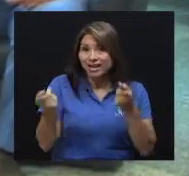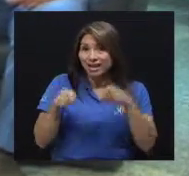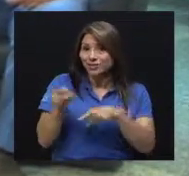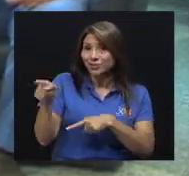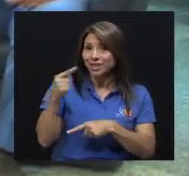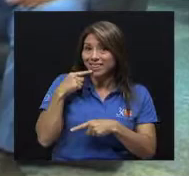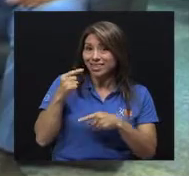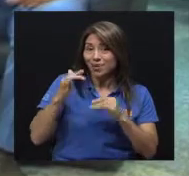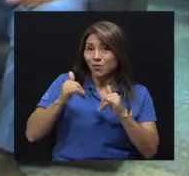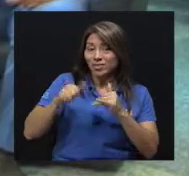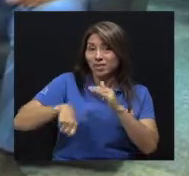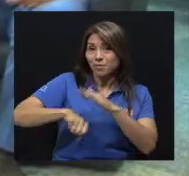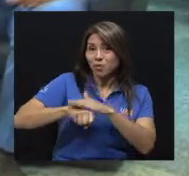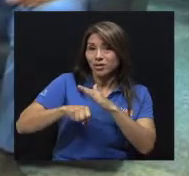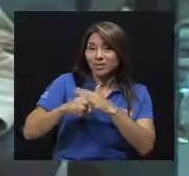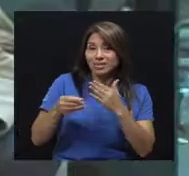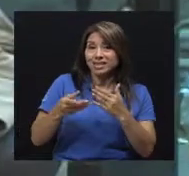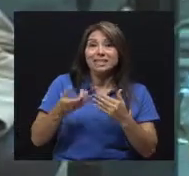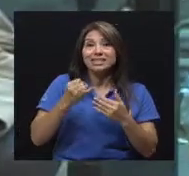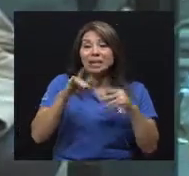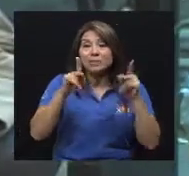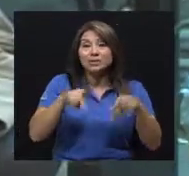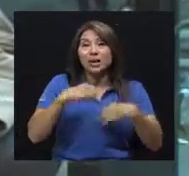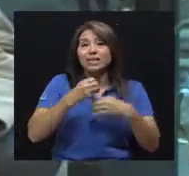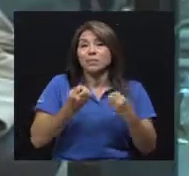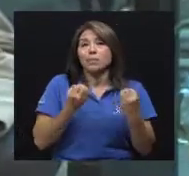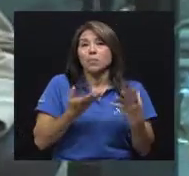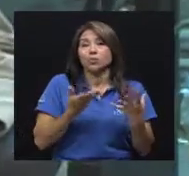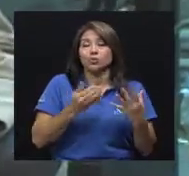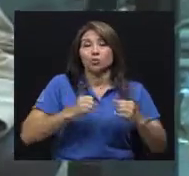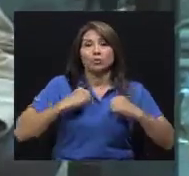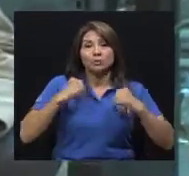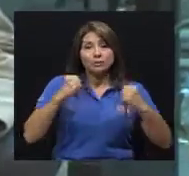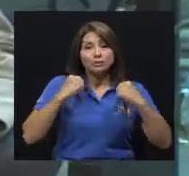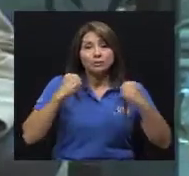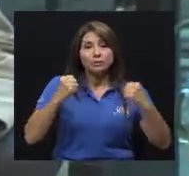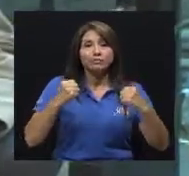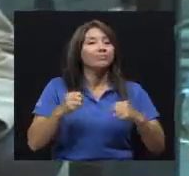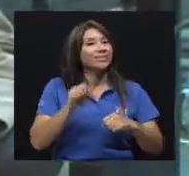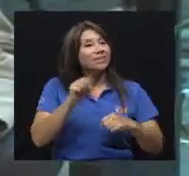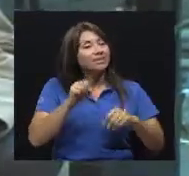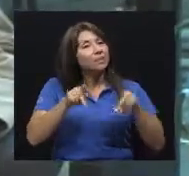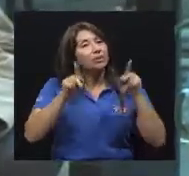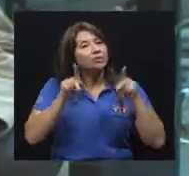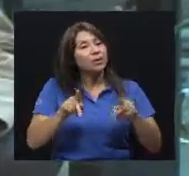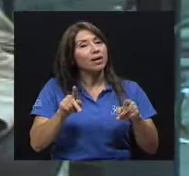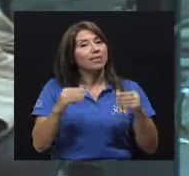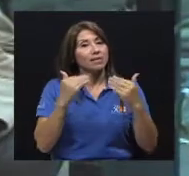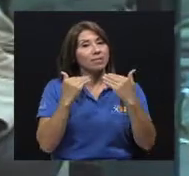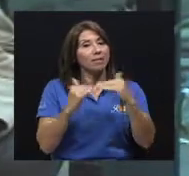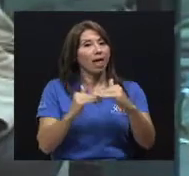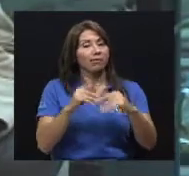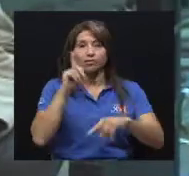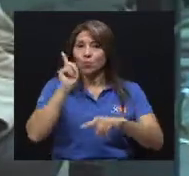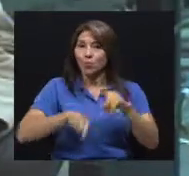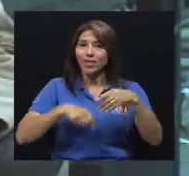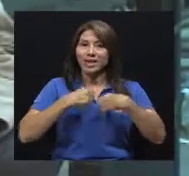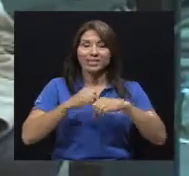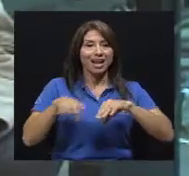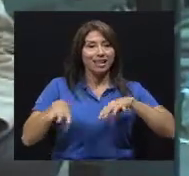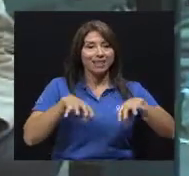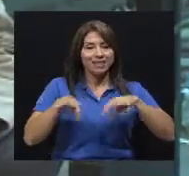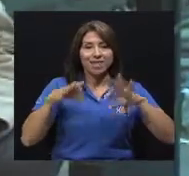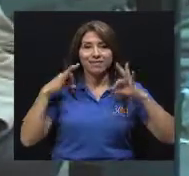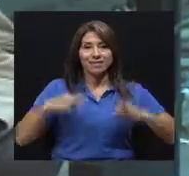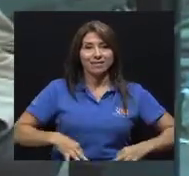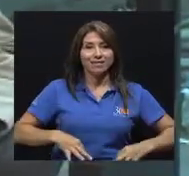menciona, que los excesos, ¿verdad? Generalmente lo que les sucede es que están muy limitados en su capacidad de hacer actividad física. Y entonces al